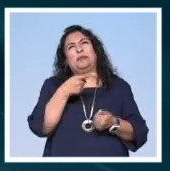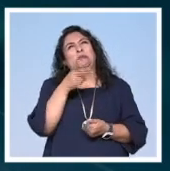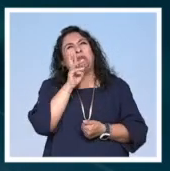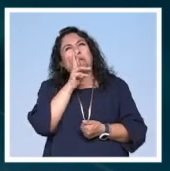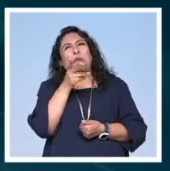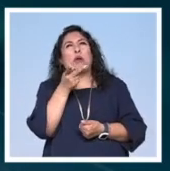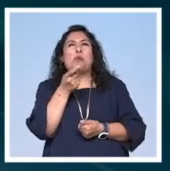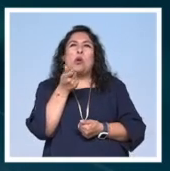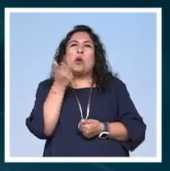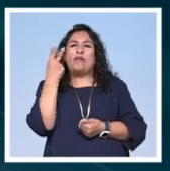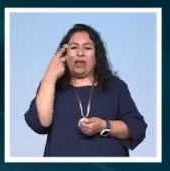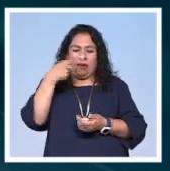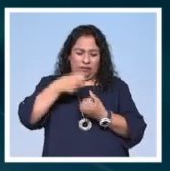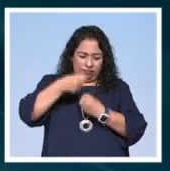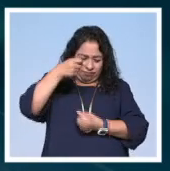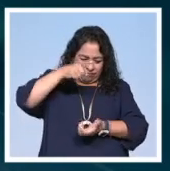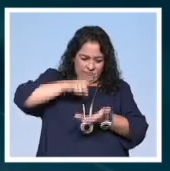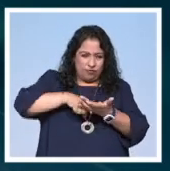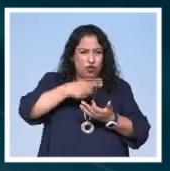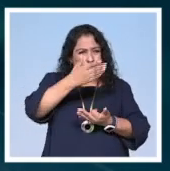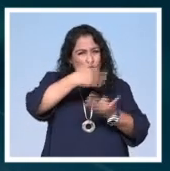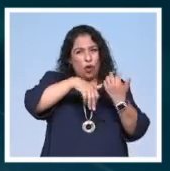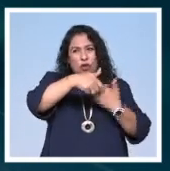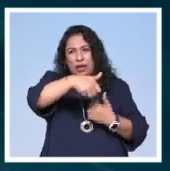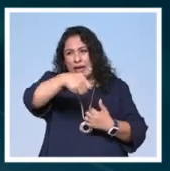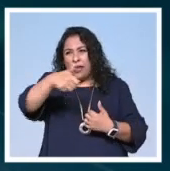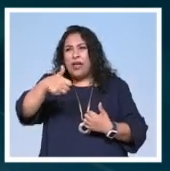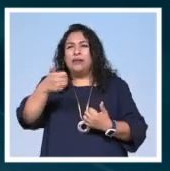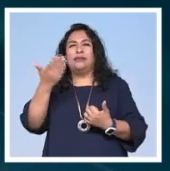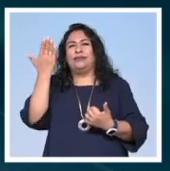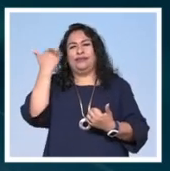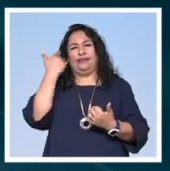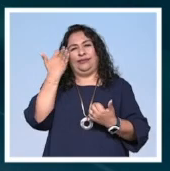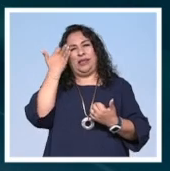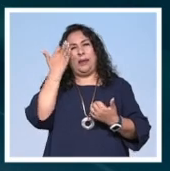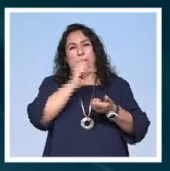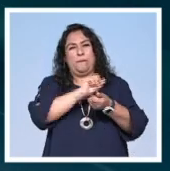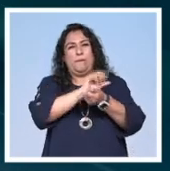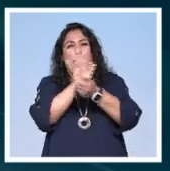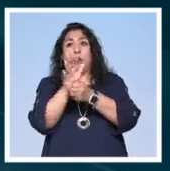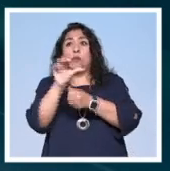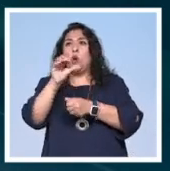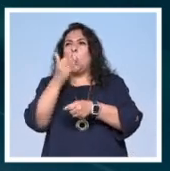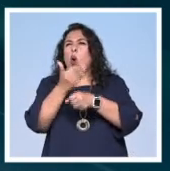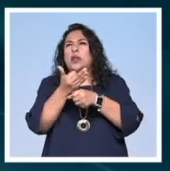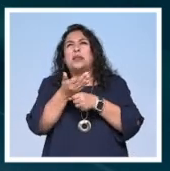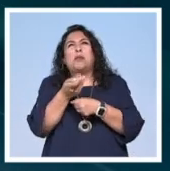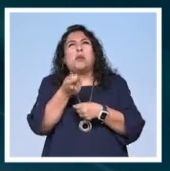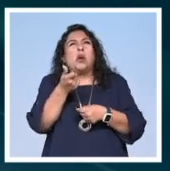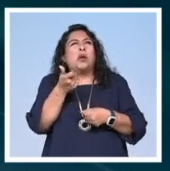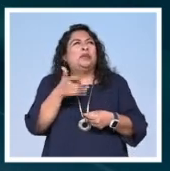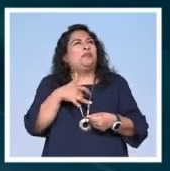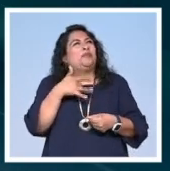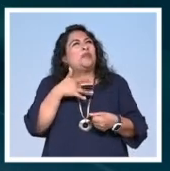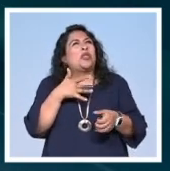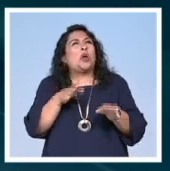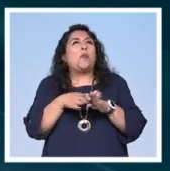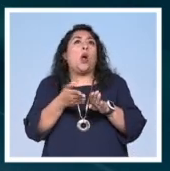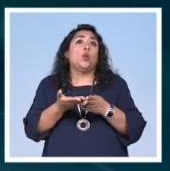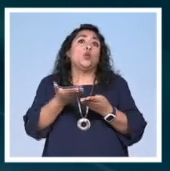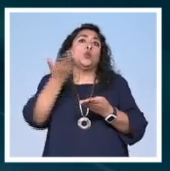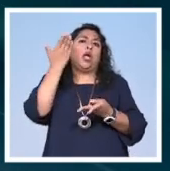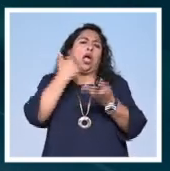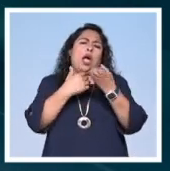este viaje interno que experimentamos todos como en la pandemia y creo que en este momento ya suena como un poco atrás